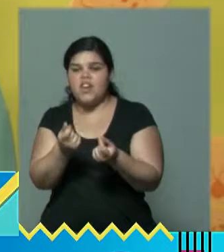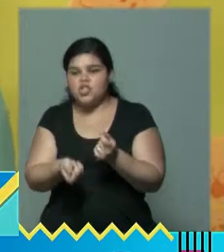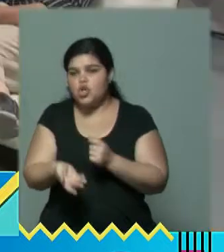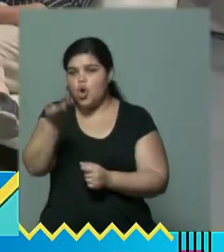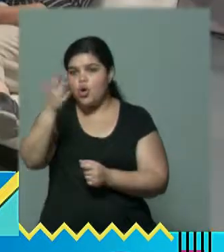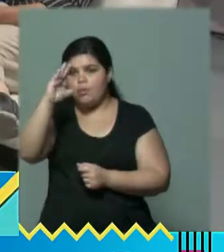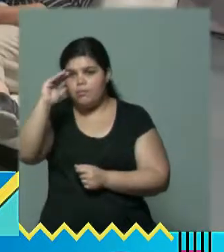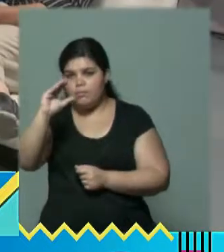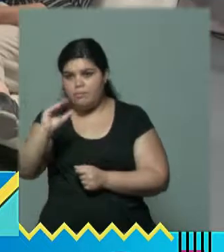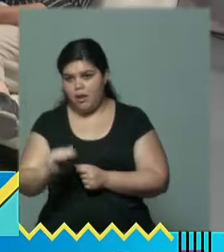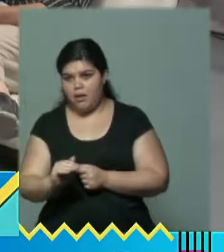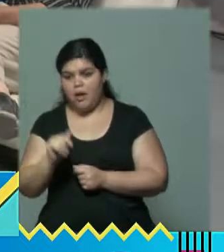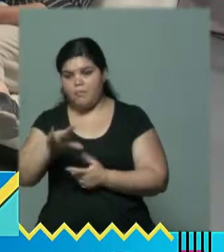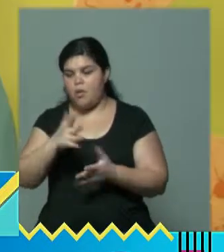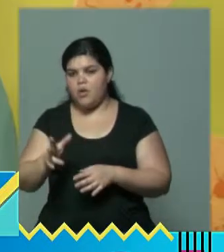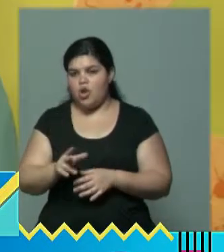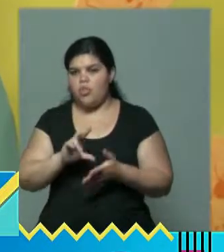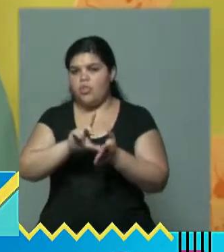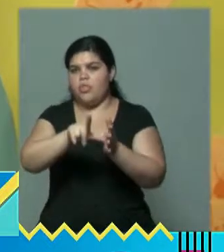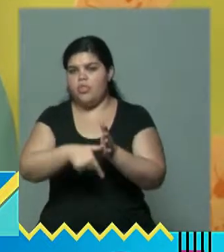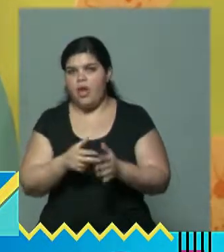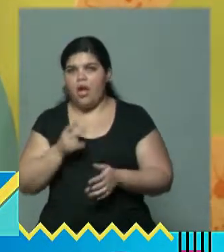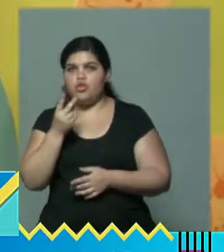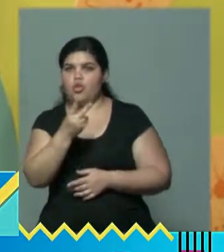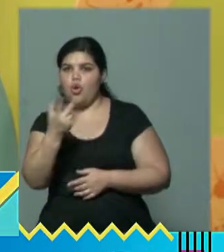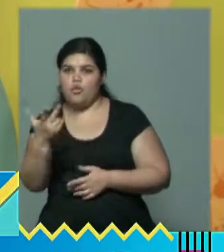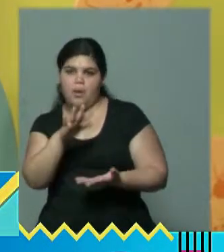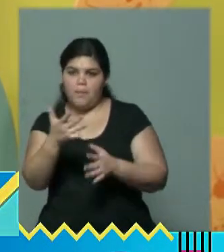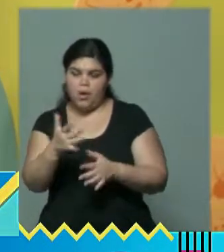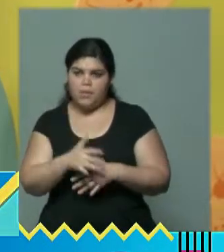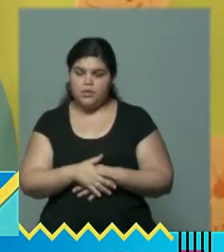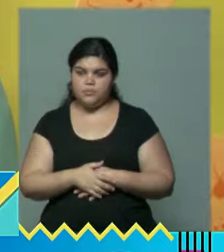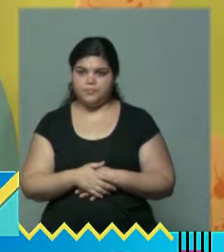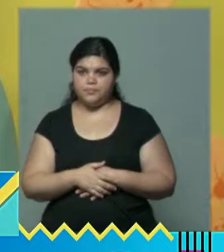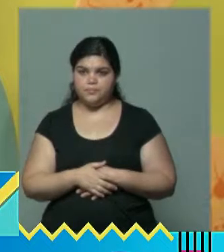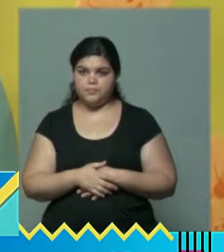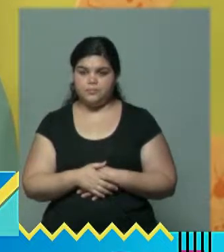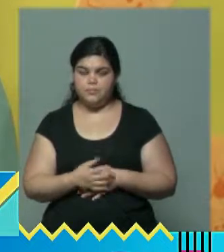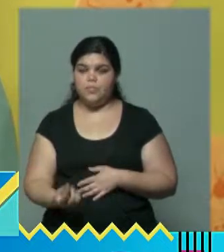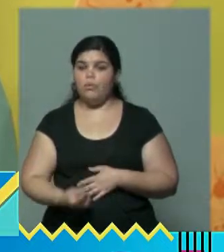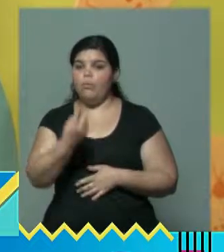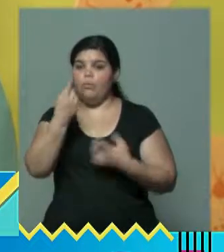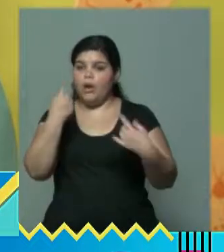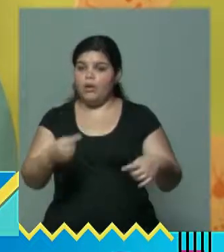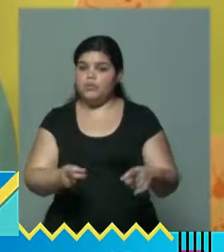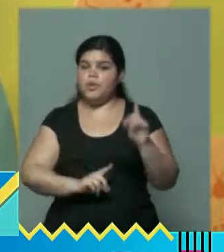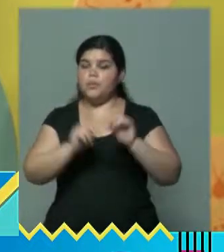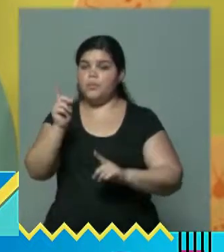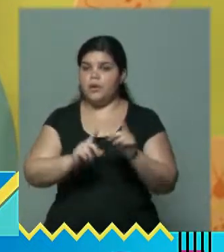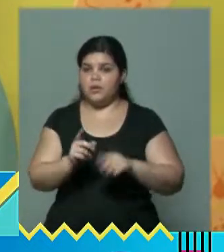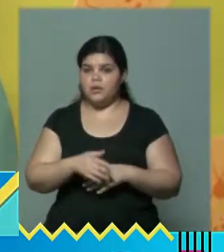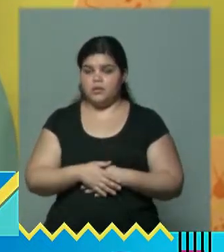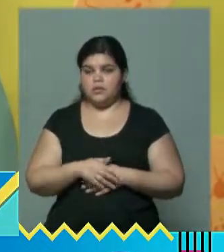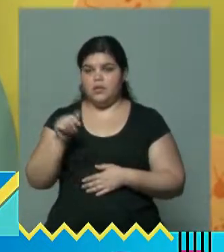tremenda y va a demorar 2-3 años en terminar de resolverse. Uno de los factores justamente es la reducción del déficit